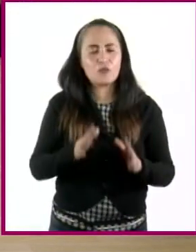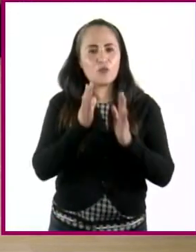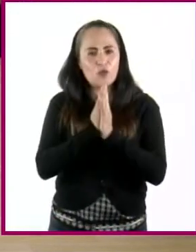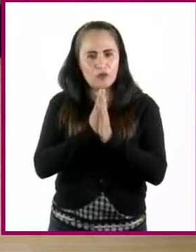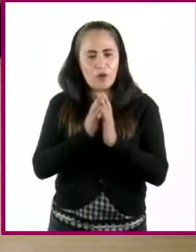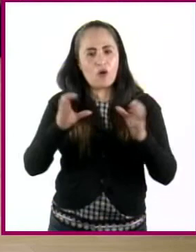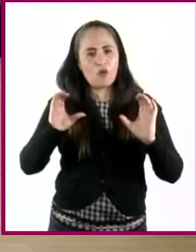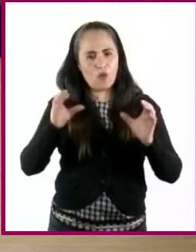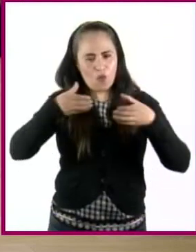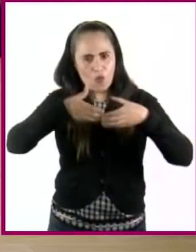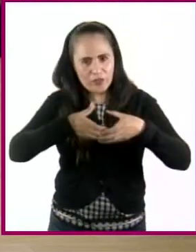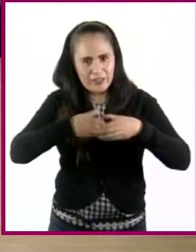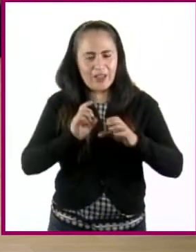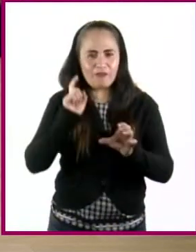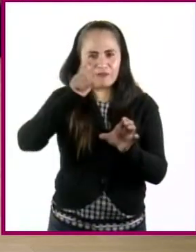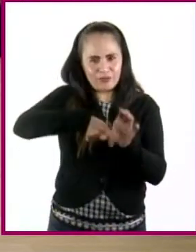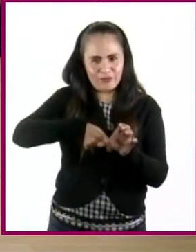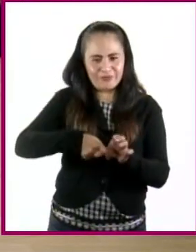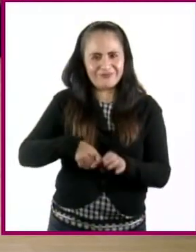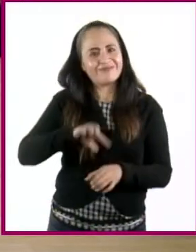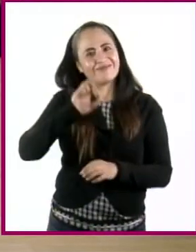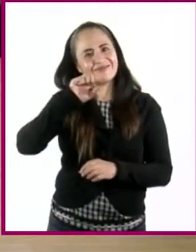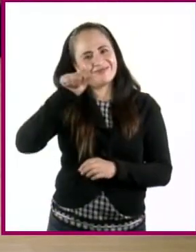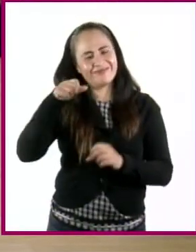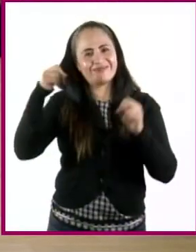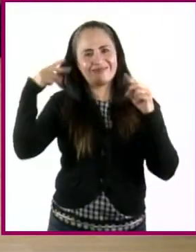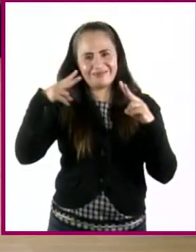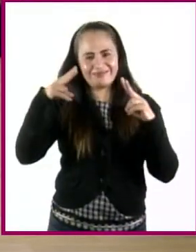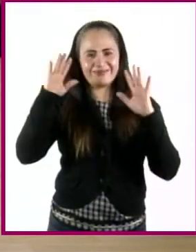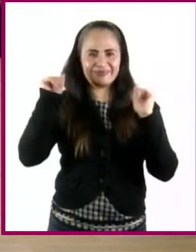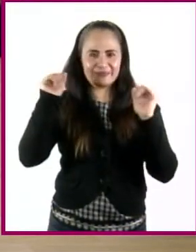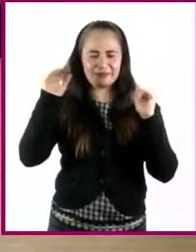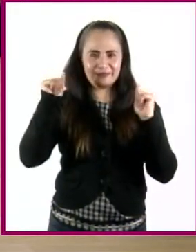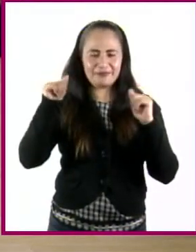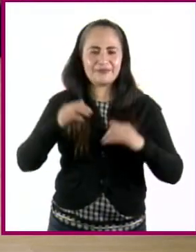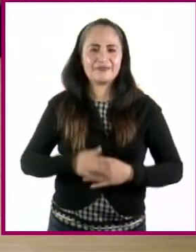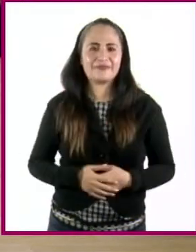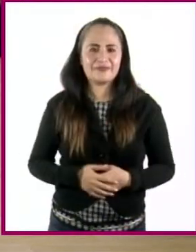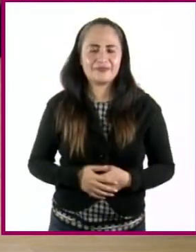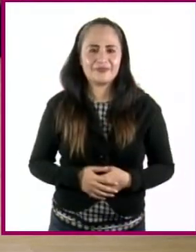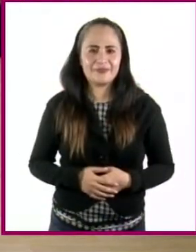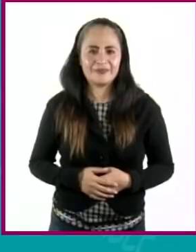no olviden formar parte de nuestra comunidad. ¡Nos vemos! ¡Adiós! ¡Hasta pronto! ¡Adiós!